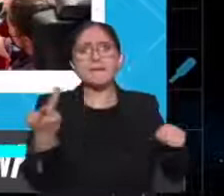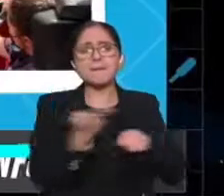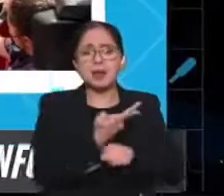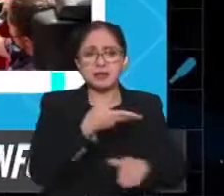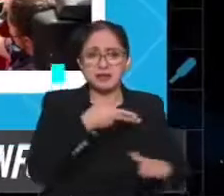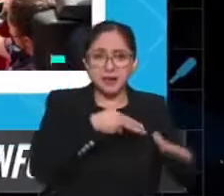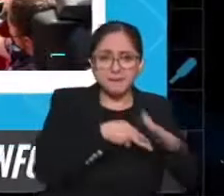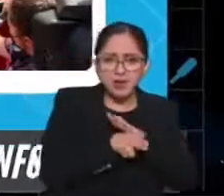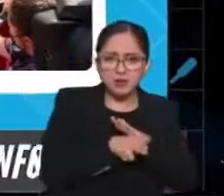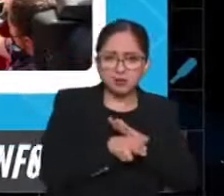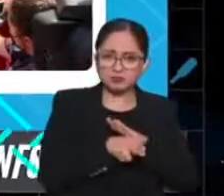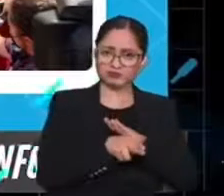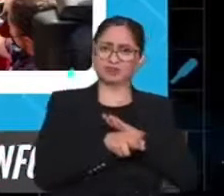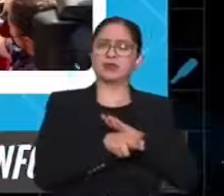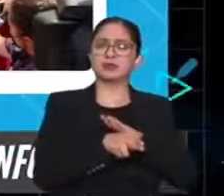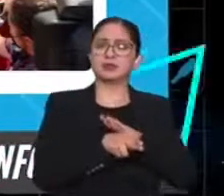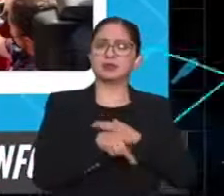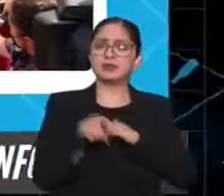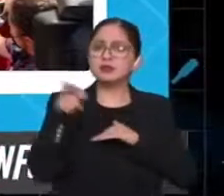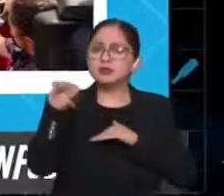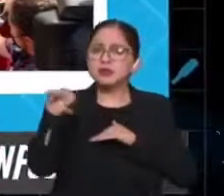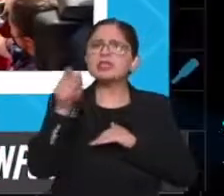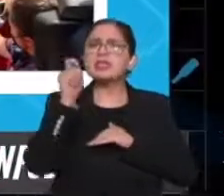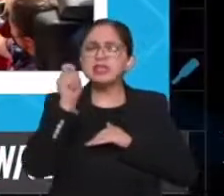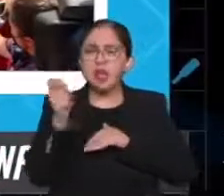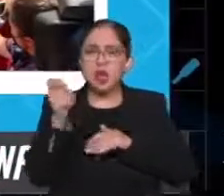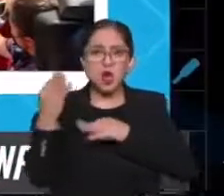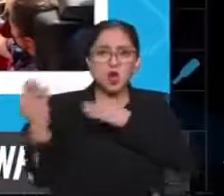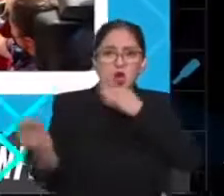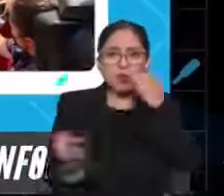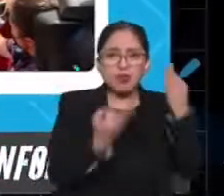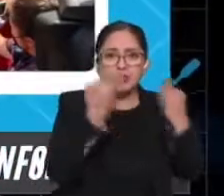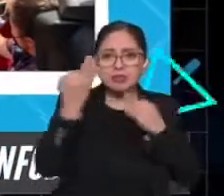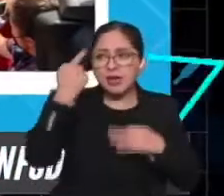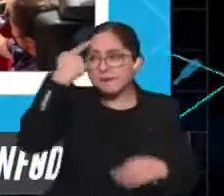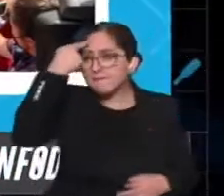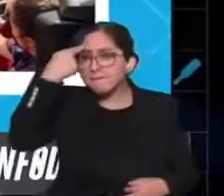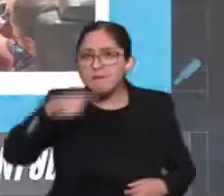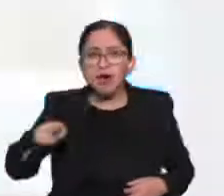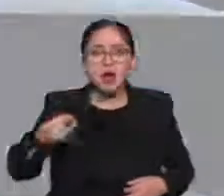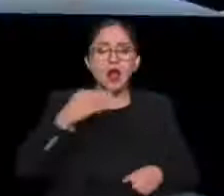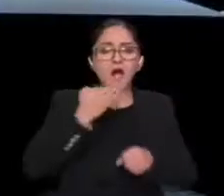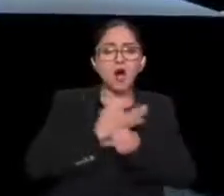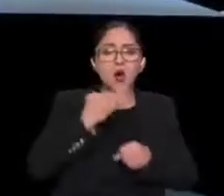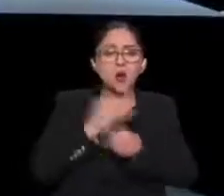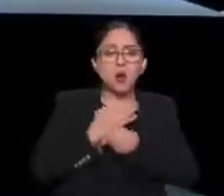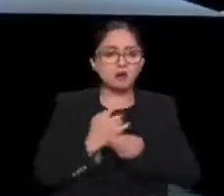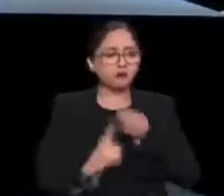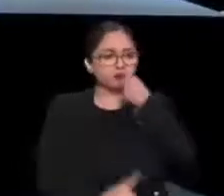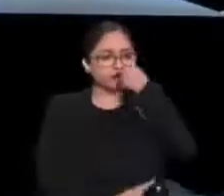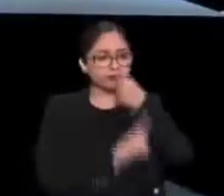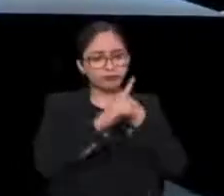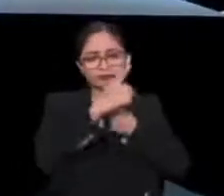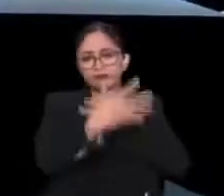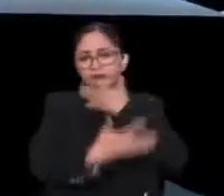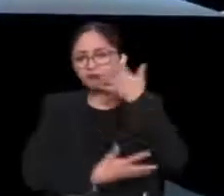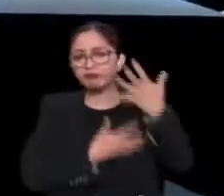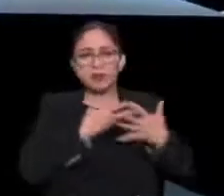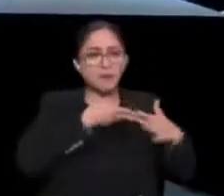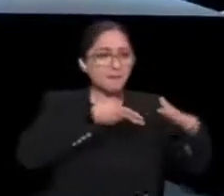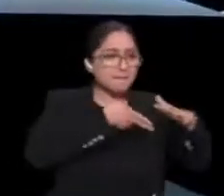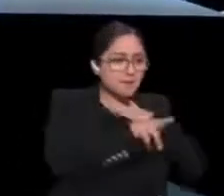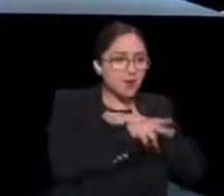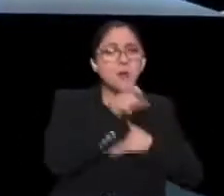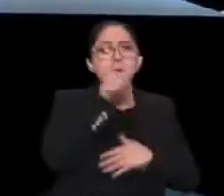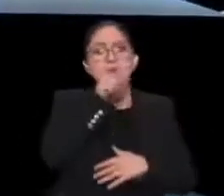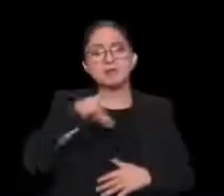Esa es una noticia que lo que intenta es generar una percepción de descontrol en el metro y del gobierno de la Ciudad de